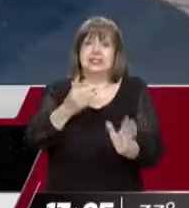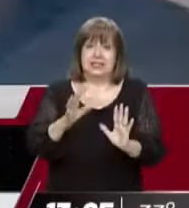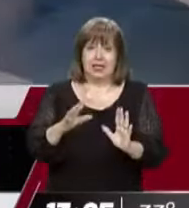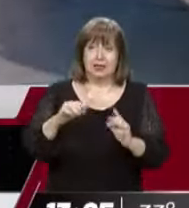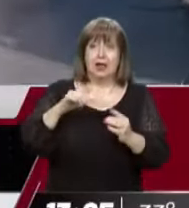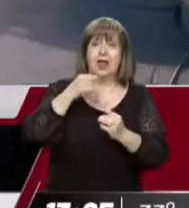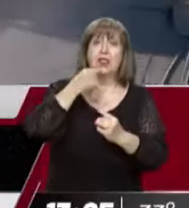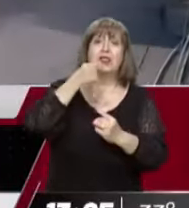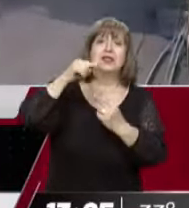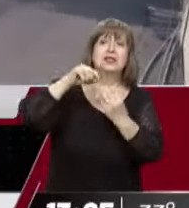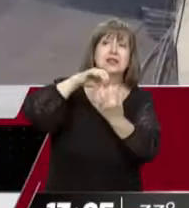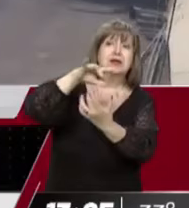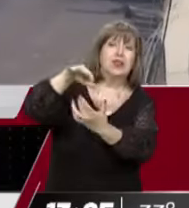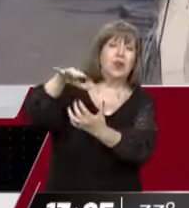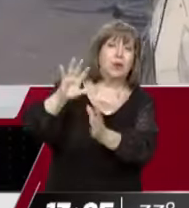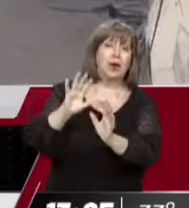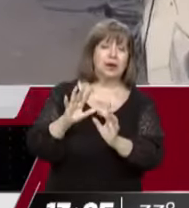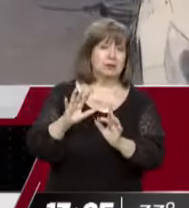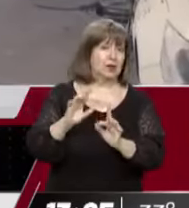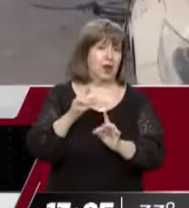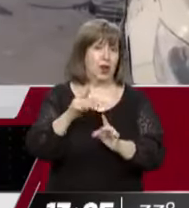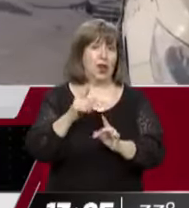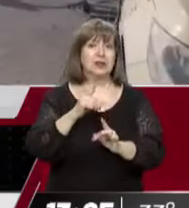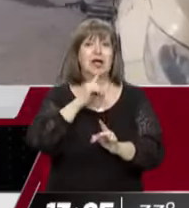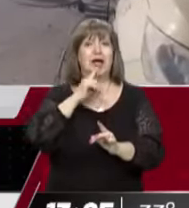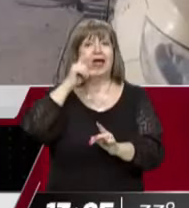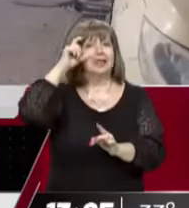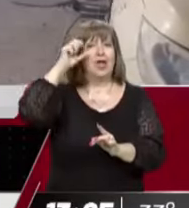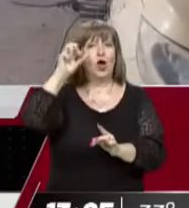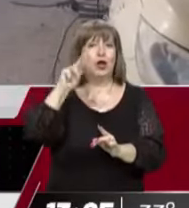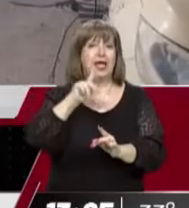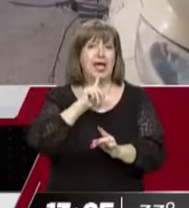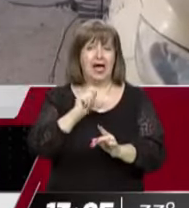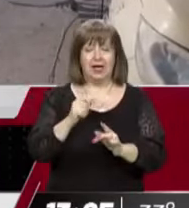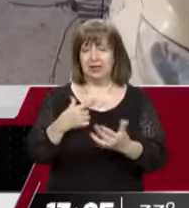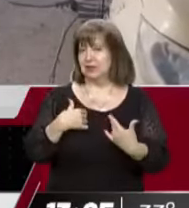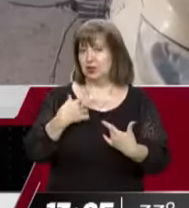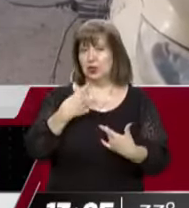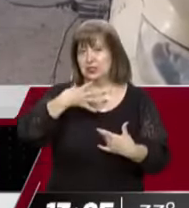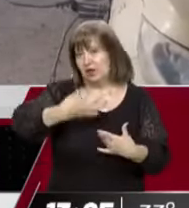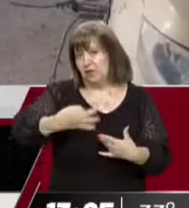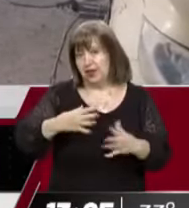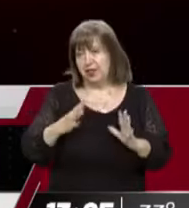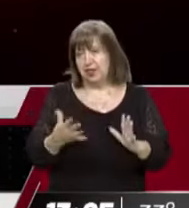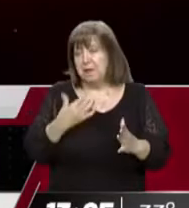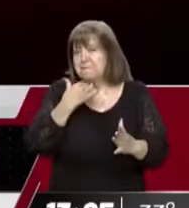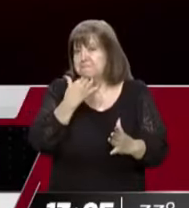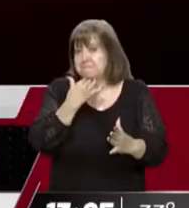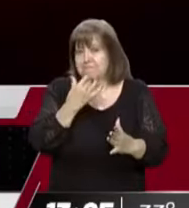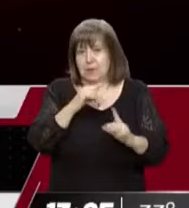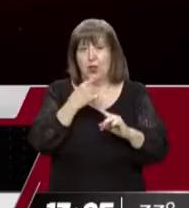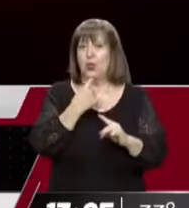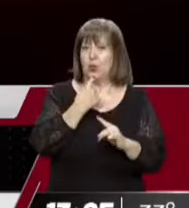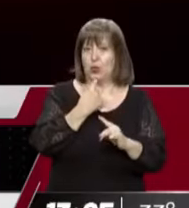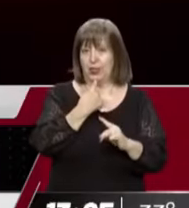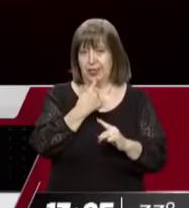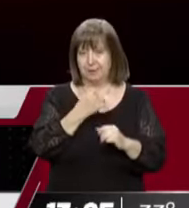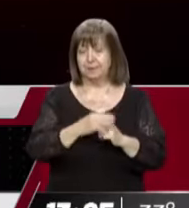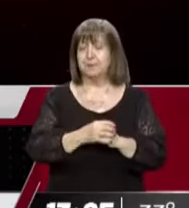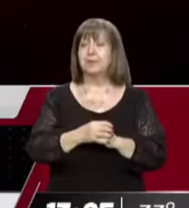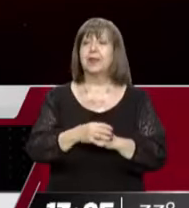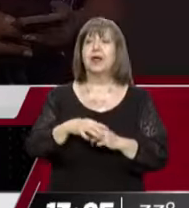quiénes son y por qué, y no, ahí hay solo teorías. Claro. Juli, preguntarte si hay alguna investigación en